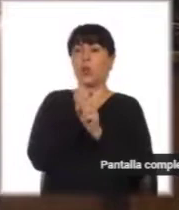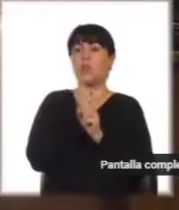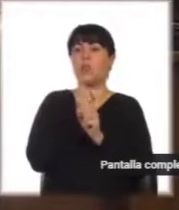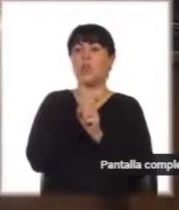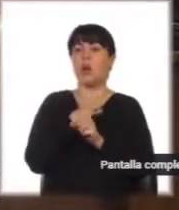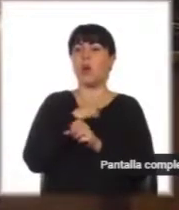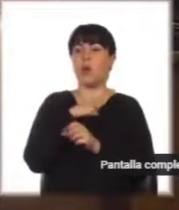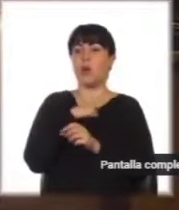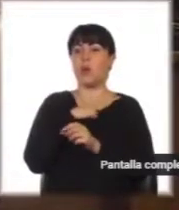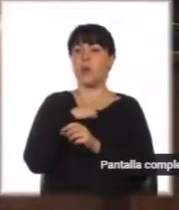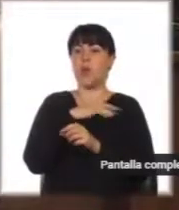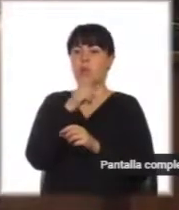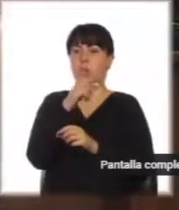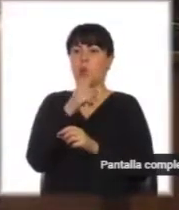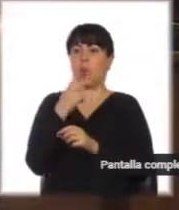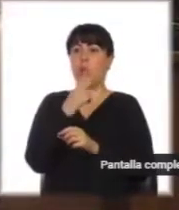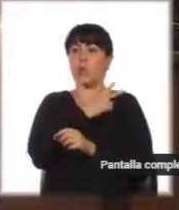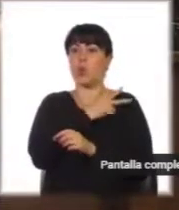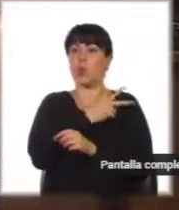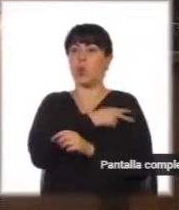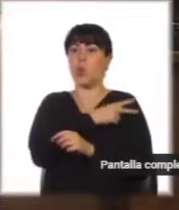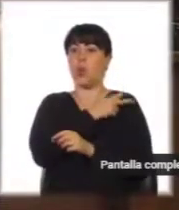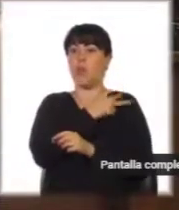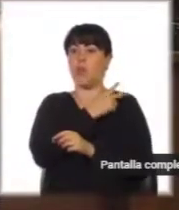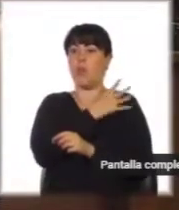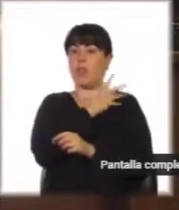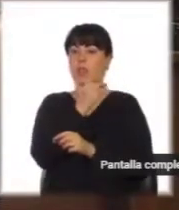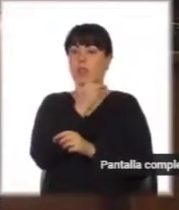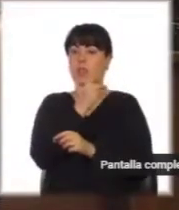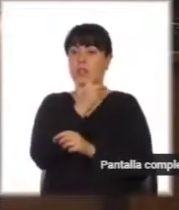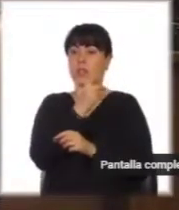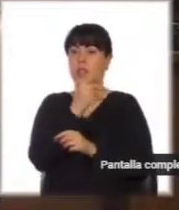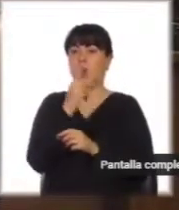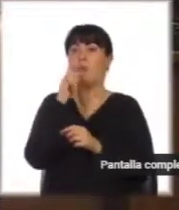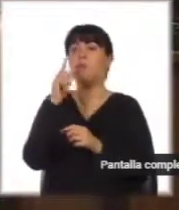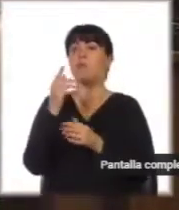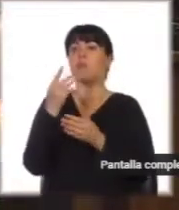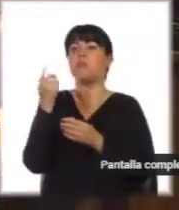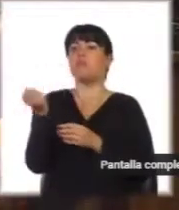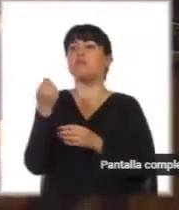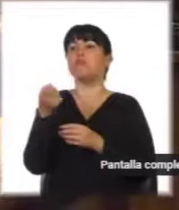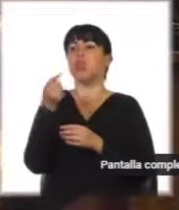tuviste, tu jefe te mandaba mano porque tenía derecho.